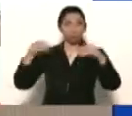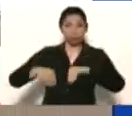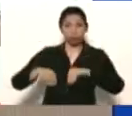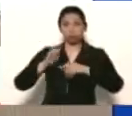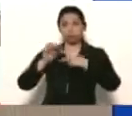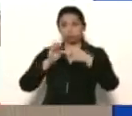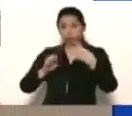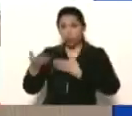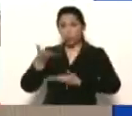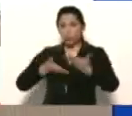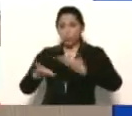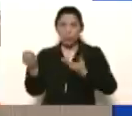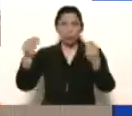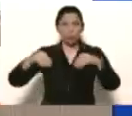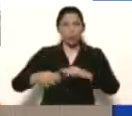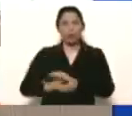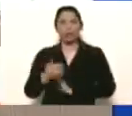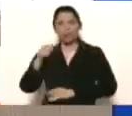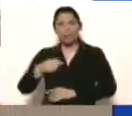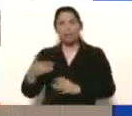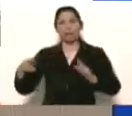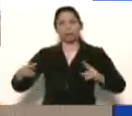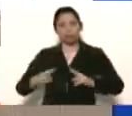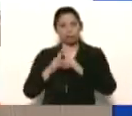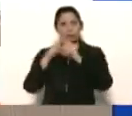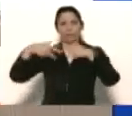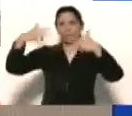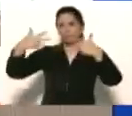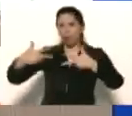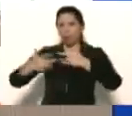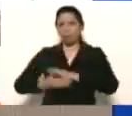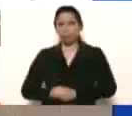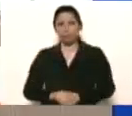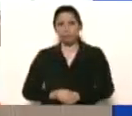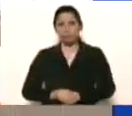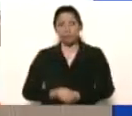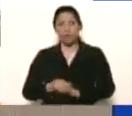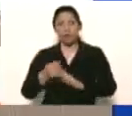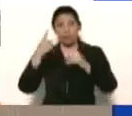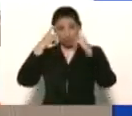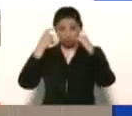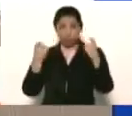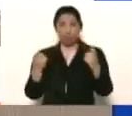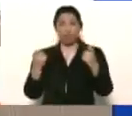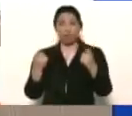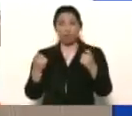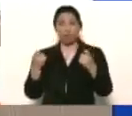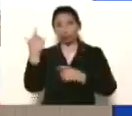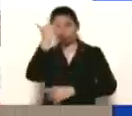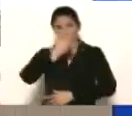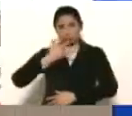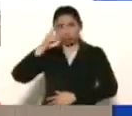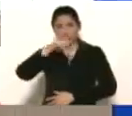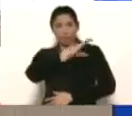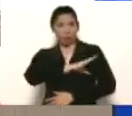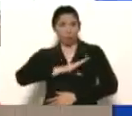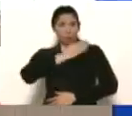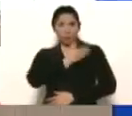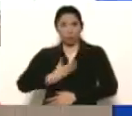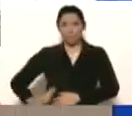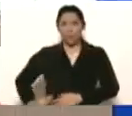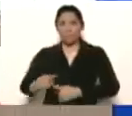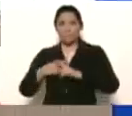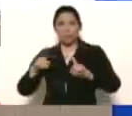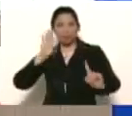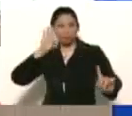en materia de encuentro había habido con videoconferencia con expertos de sudáfrica y con la comisión presidencial para